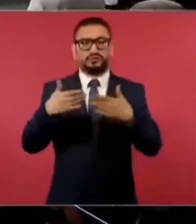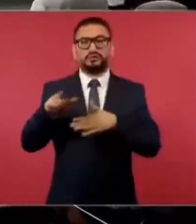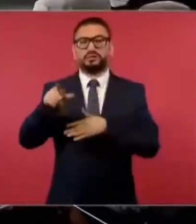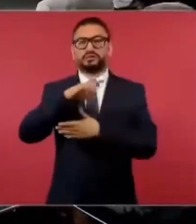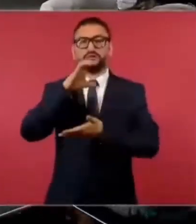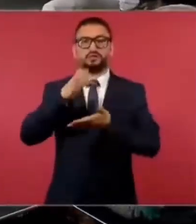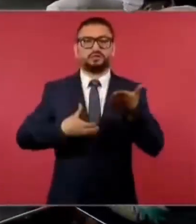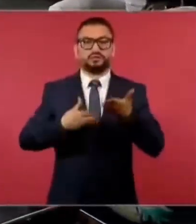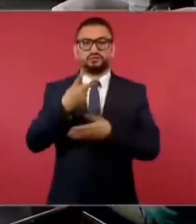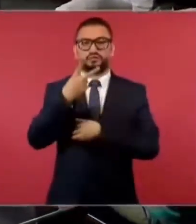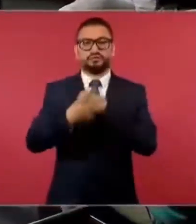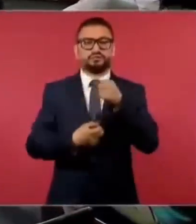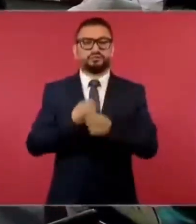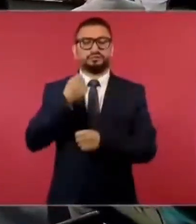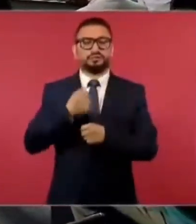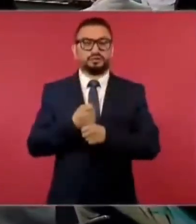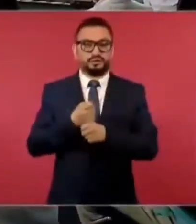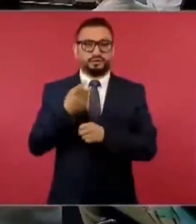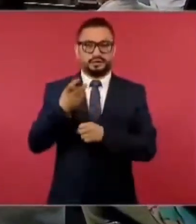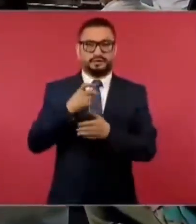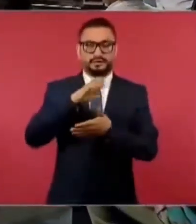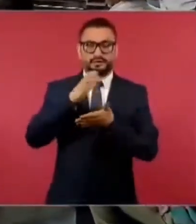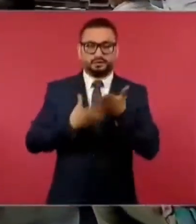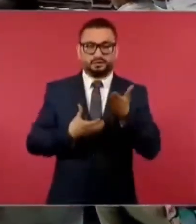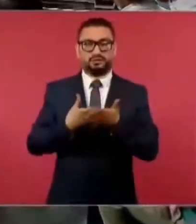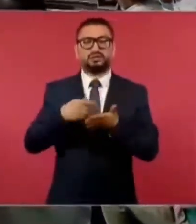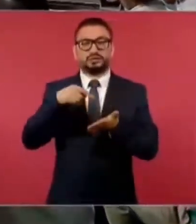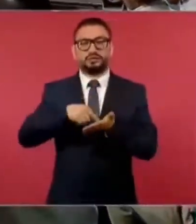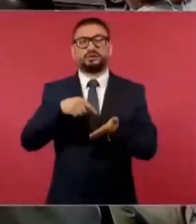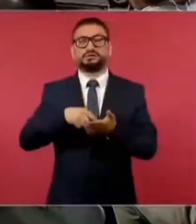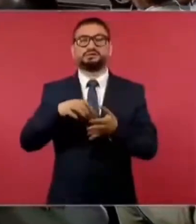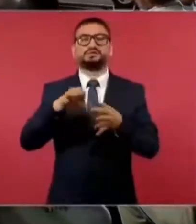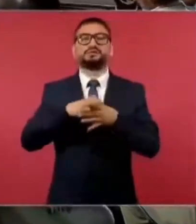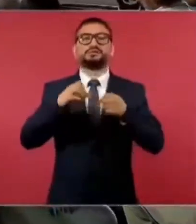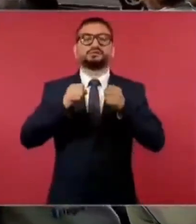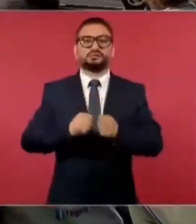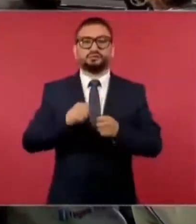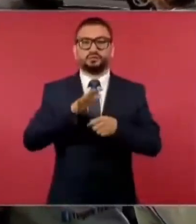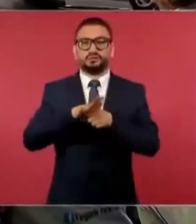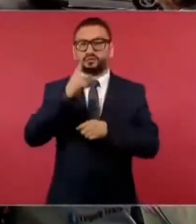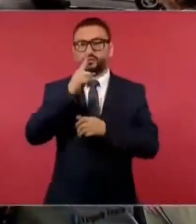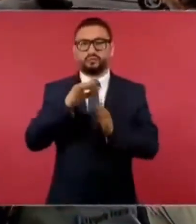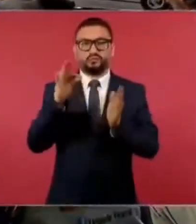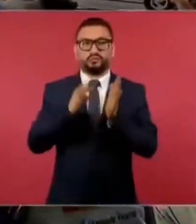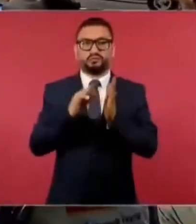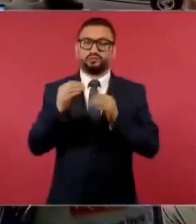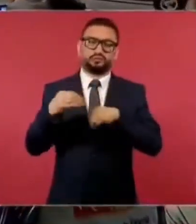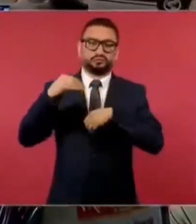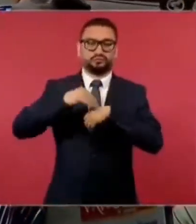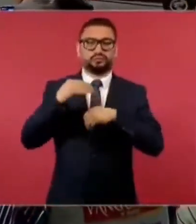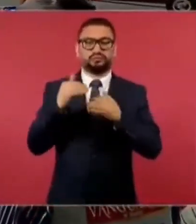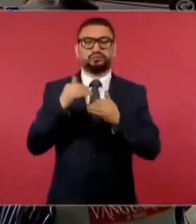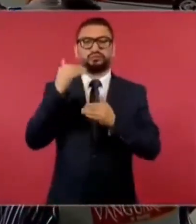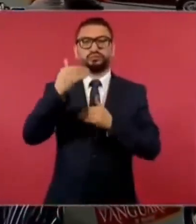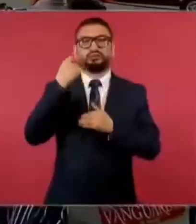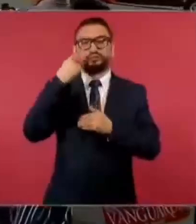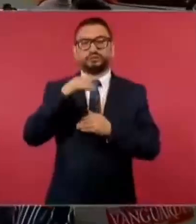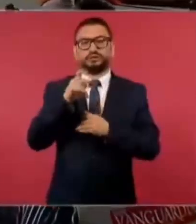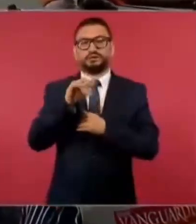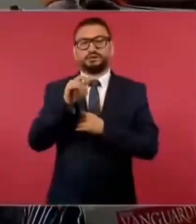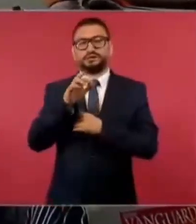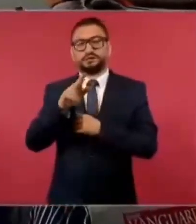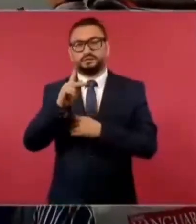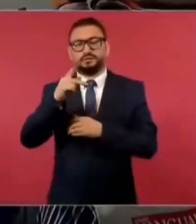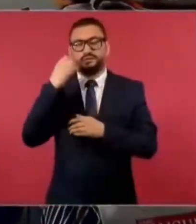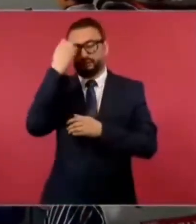contratos de 2 años y con esos contratos se tiene una garantía que tendrán un punto adicional en el ENARM. Un punto